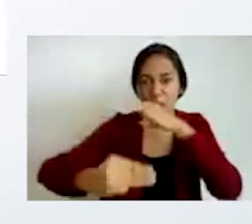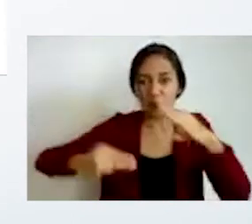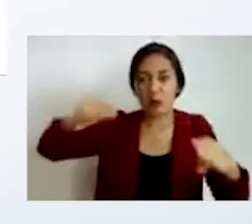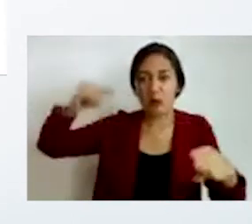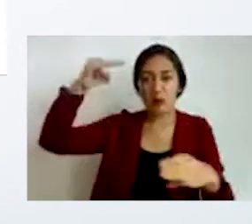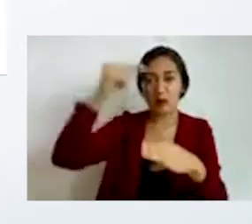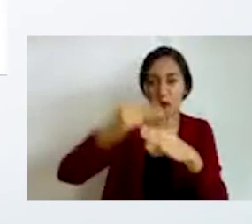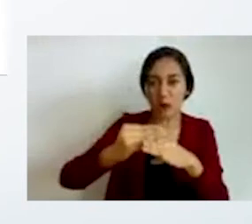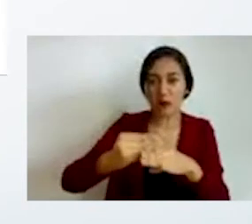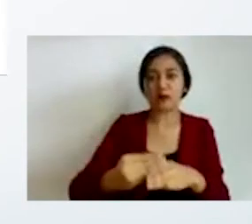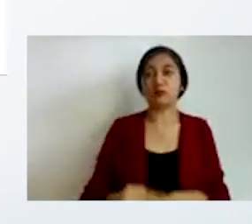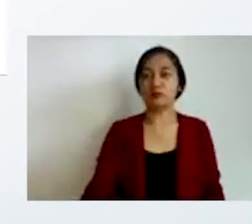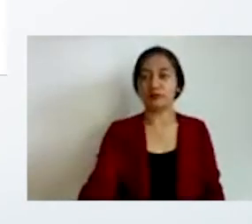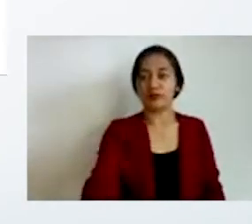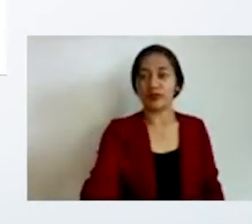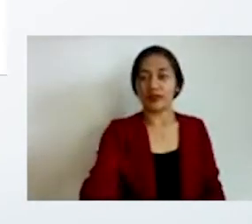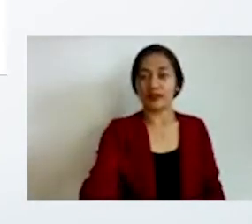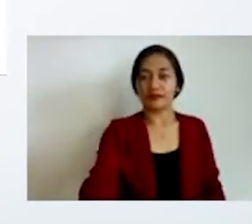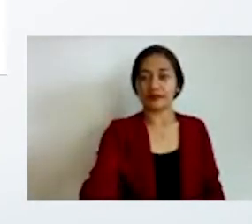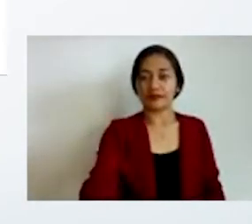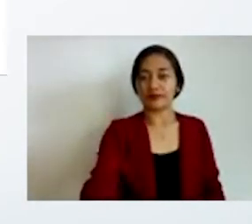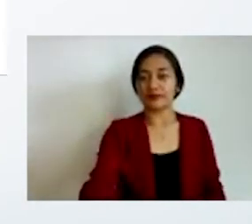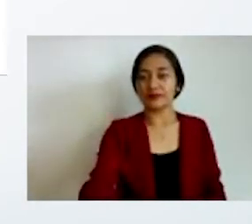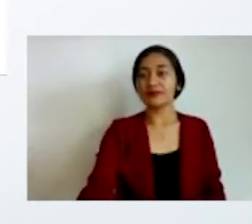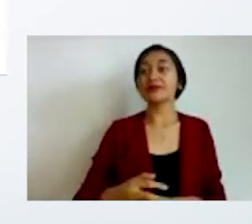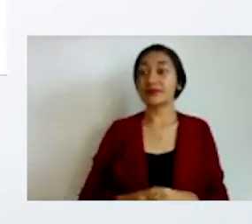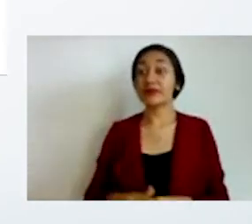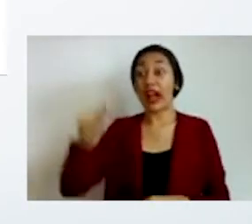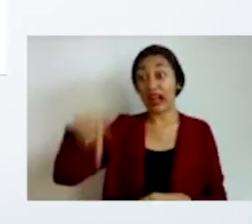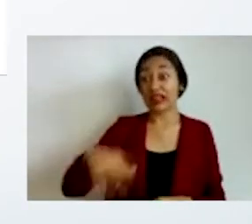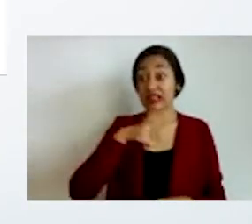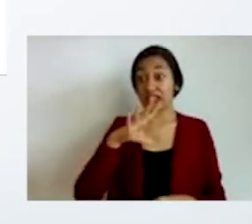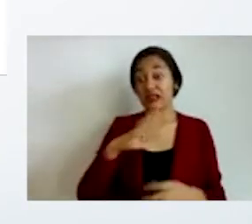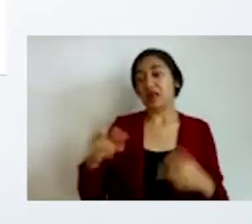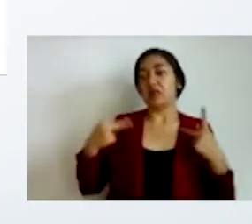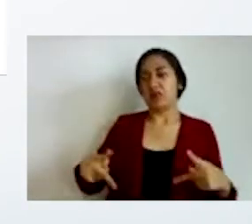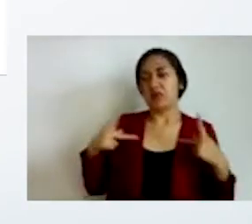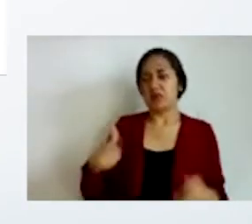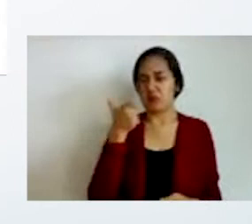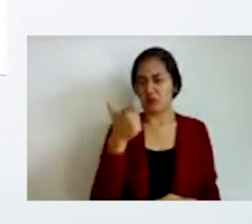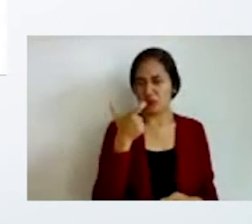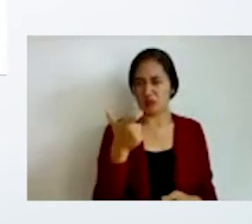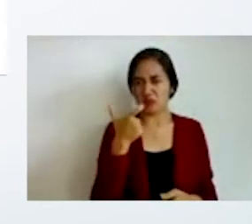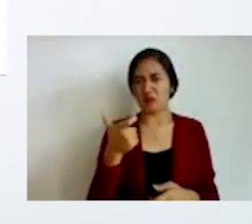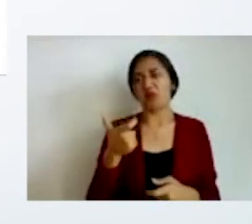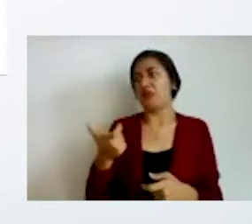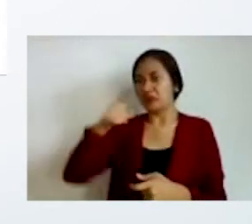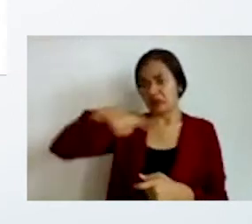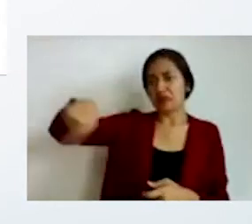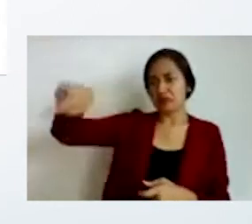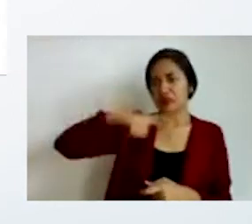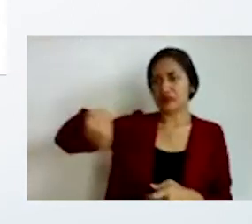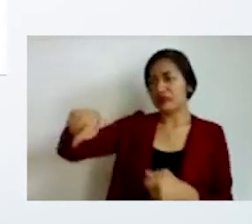Aquí en México lo trajeron los ricos, pero en otros lugares del mundo no Bien, saben si bien, fueron bien. los ricos o quiénes